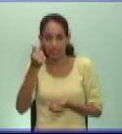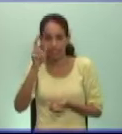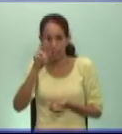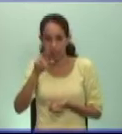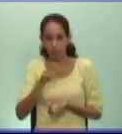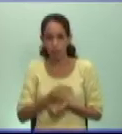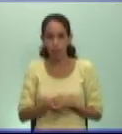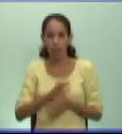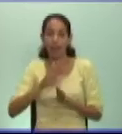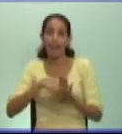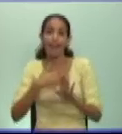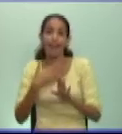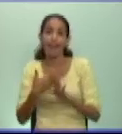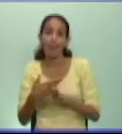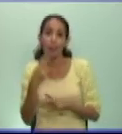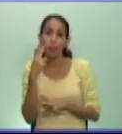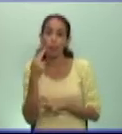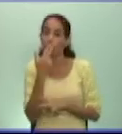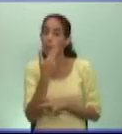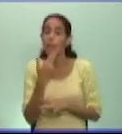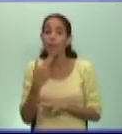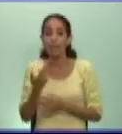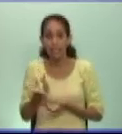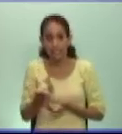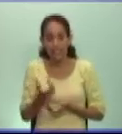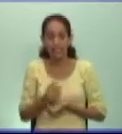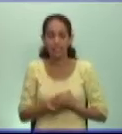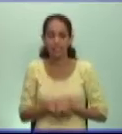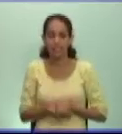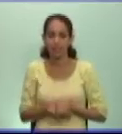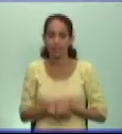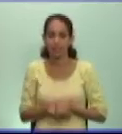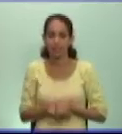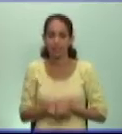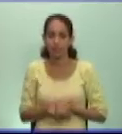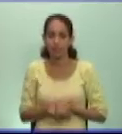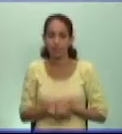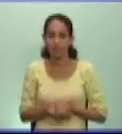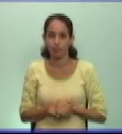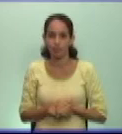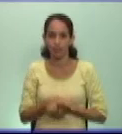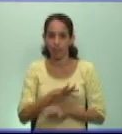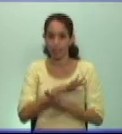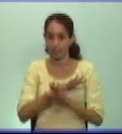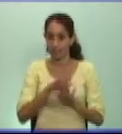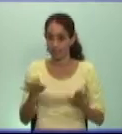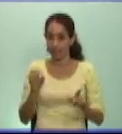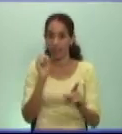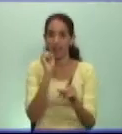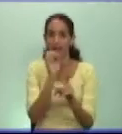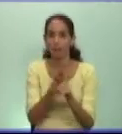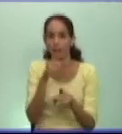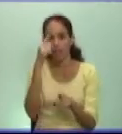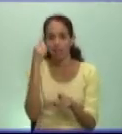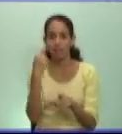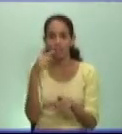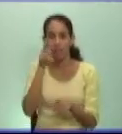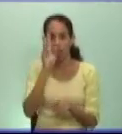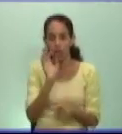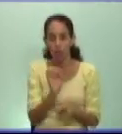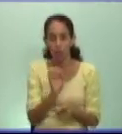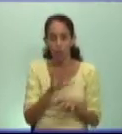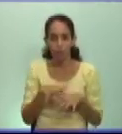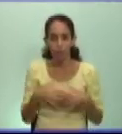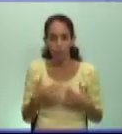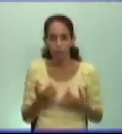que son elementos que ustedes tienen que trabajar con fuerza. Ya a partir del siglo XX, recuerden que la integración, como